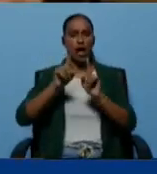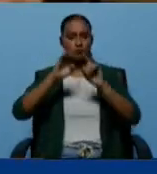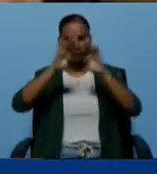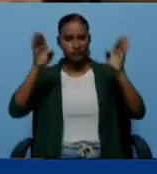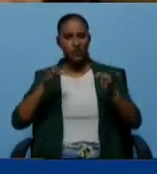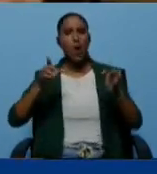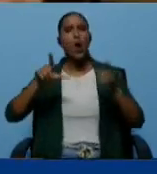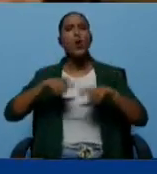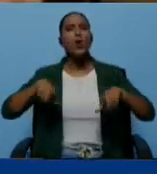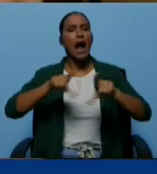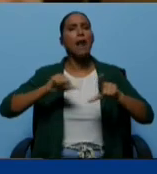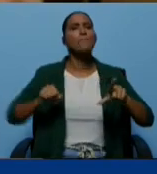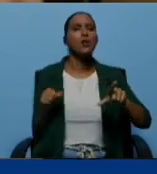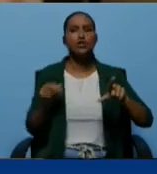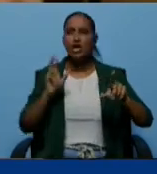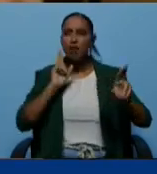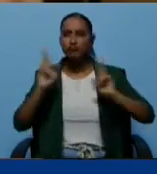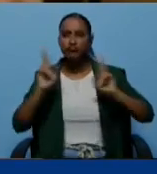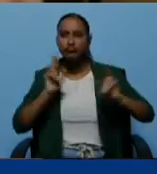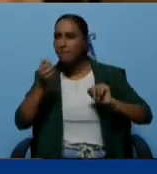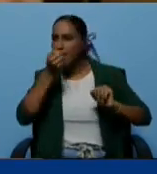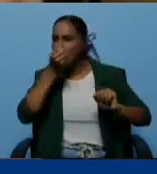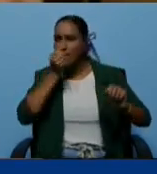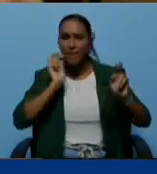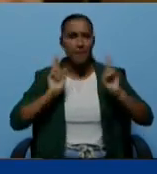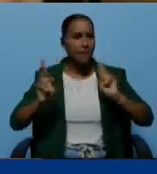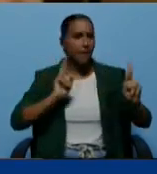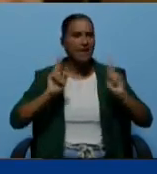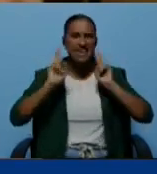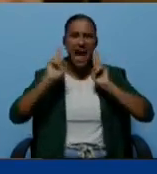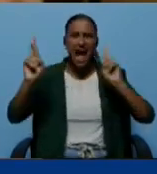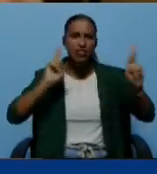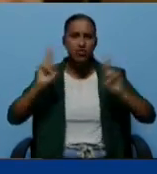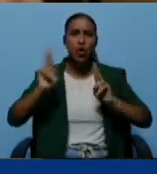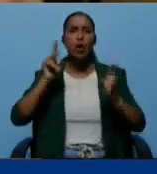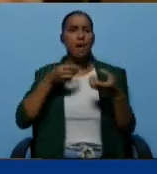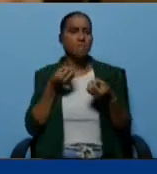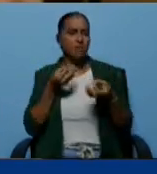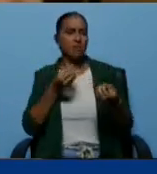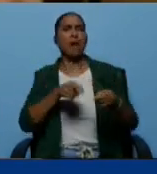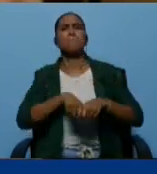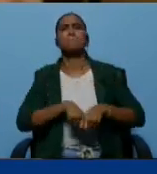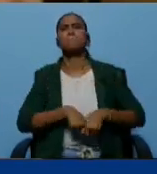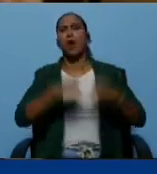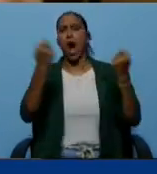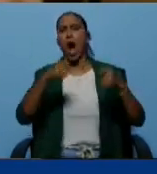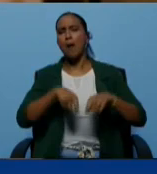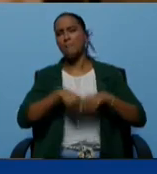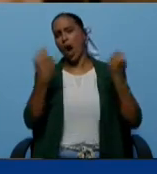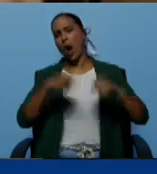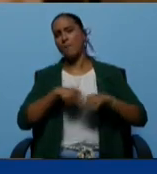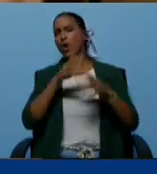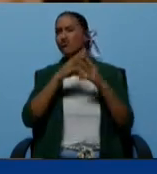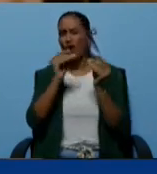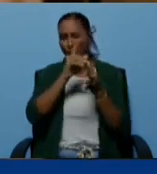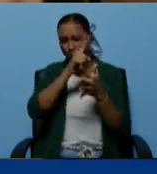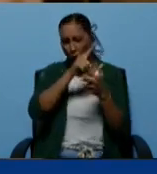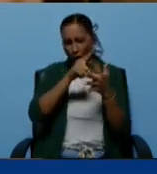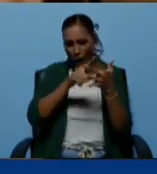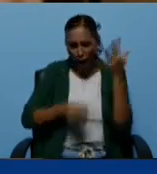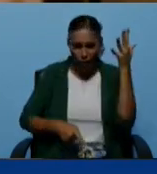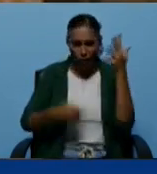Igualmente fueron atacados 27 monumentos y estatuas. Esto no tiene precedentes incluso en el hemisferio